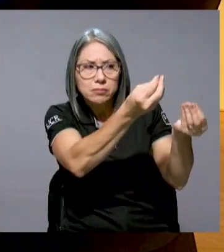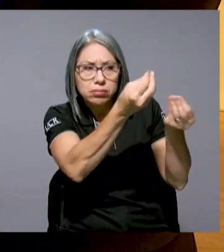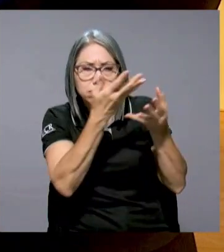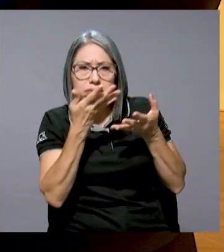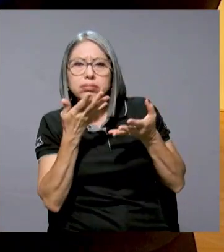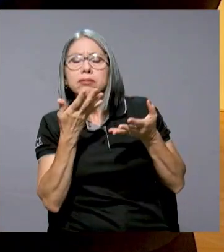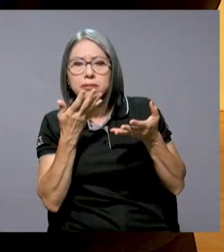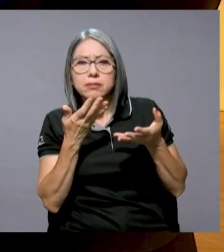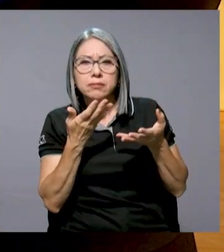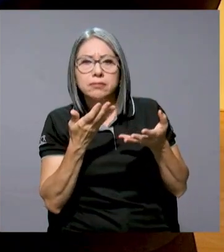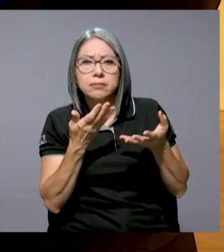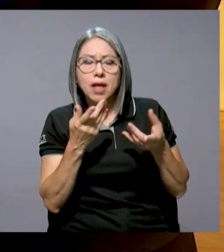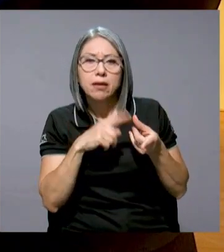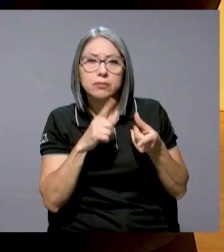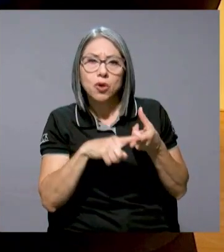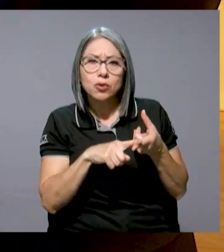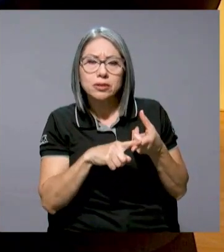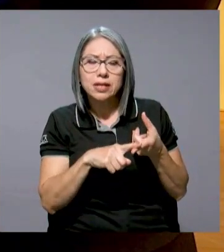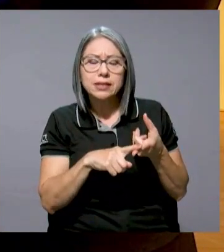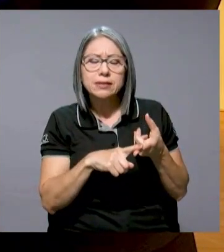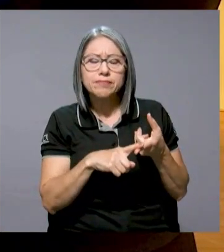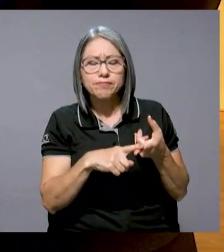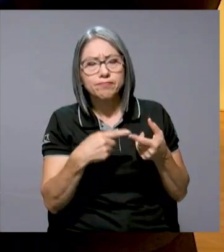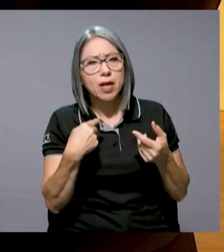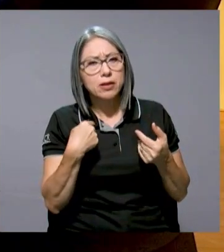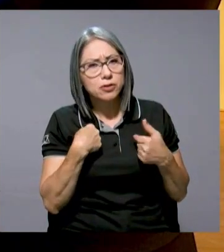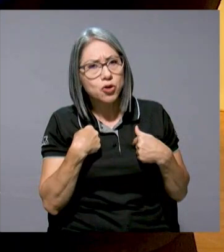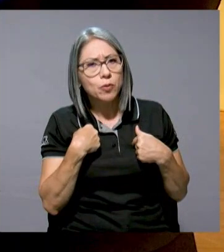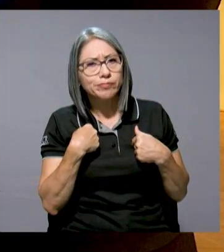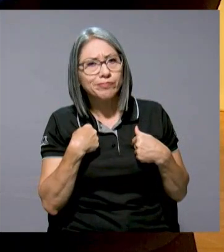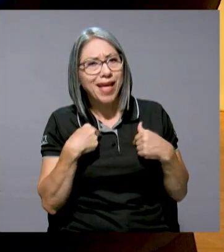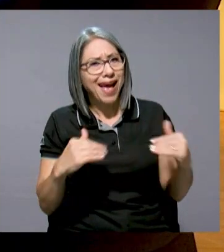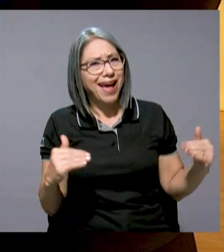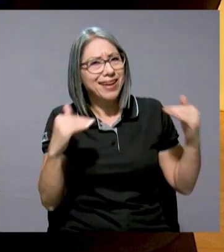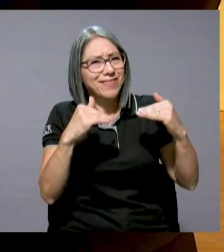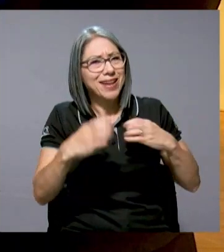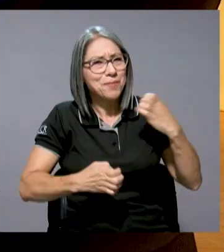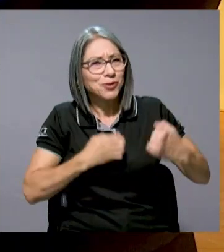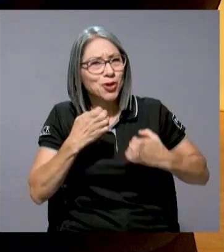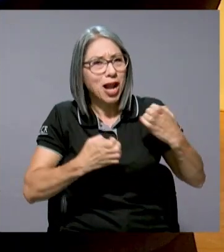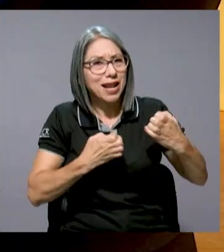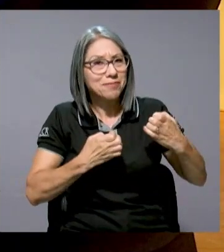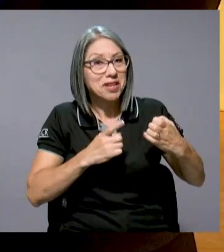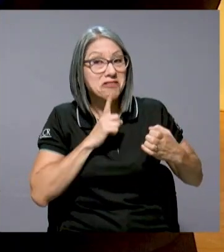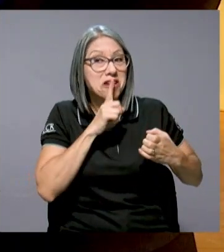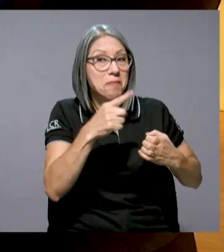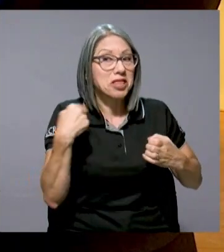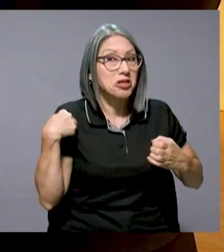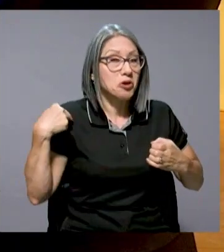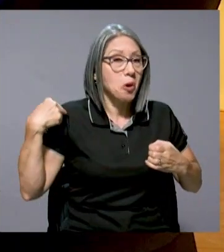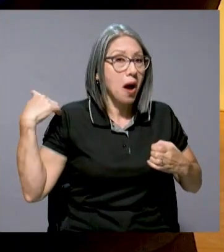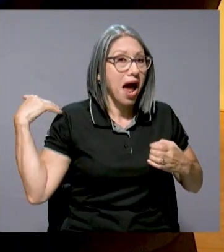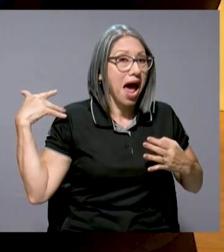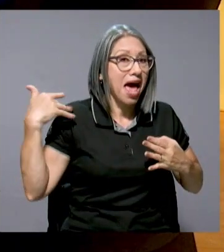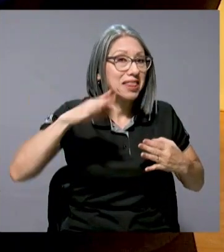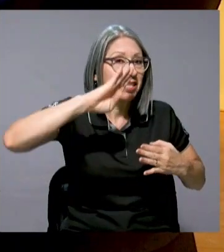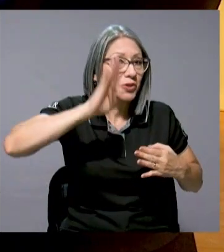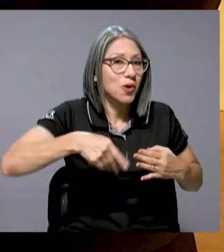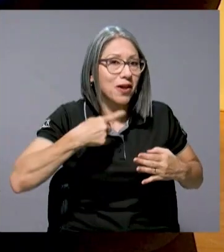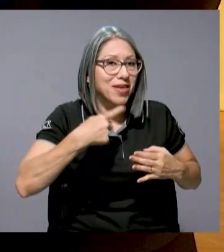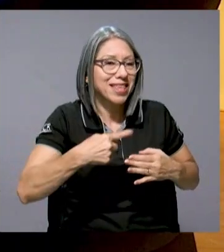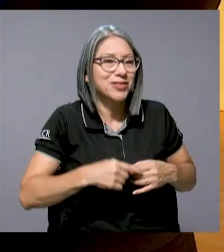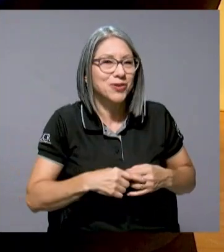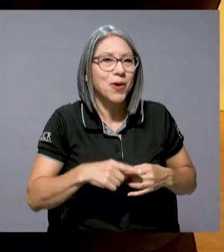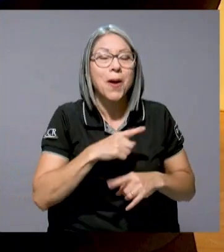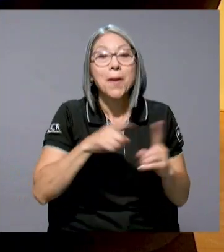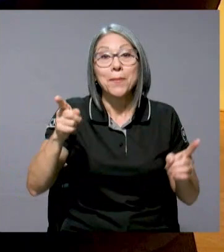entonces mi lectura emocional, y no lo había confesado nunca, es: cuando seamos grandes, los de la Escuela